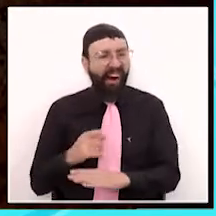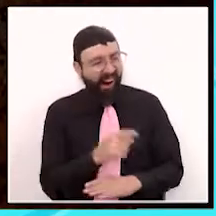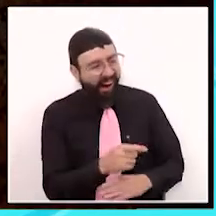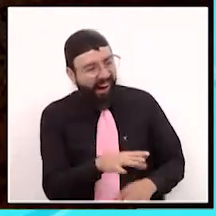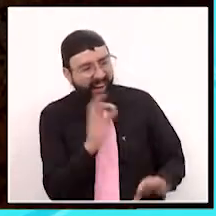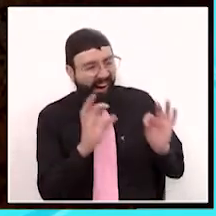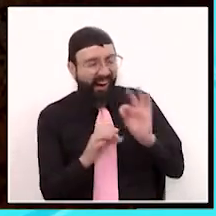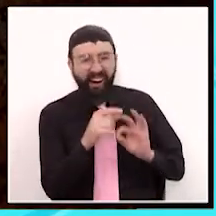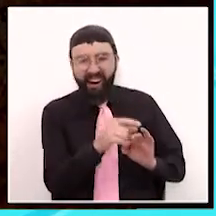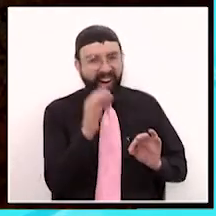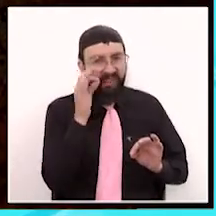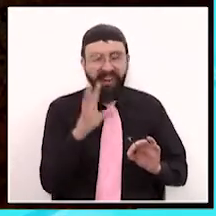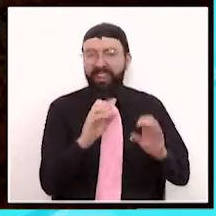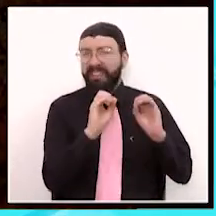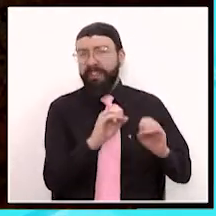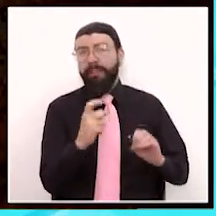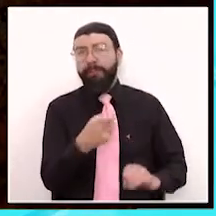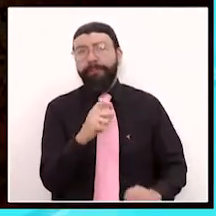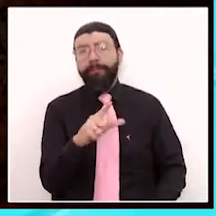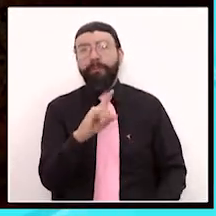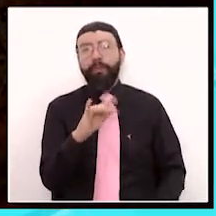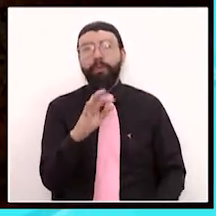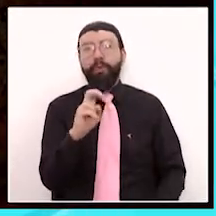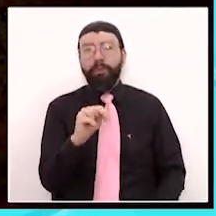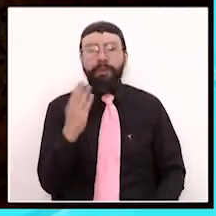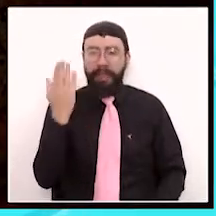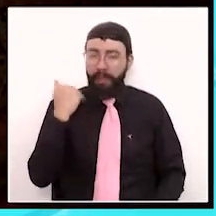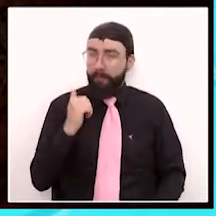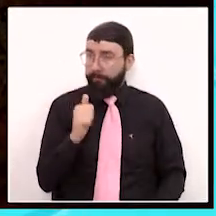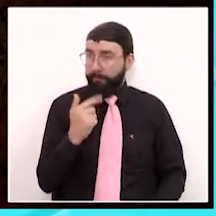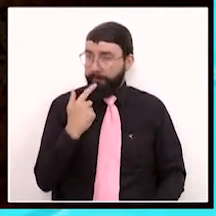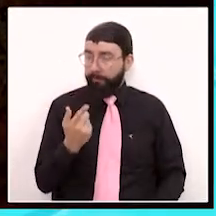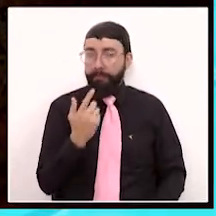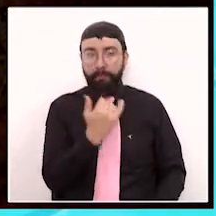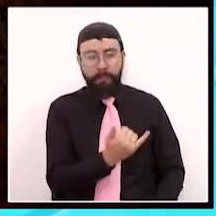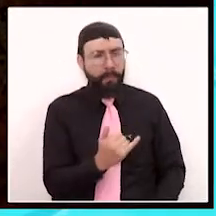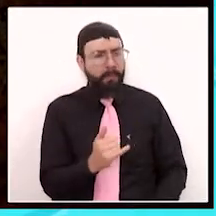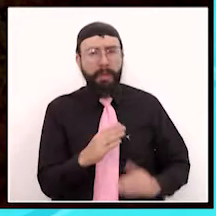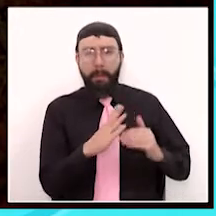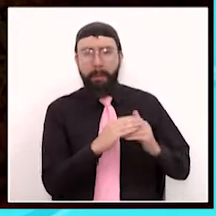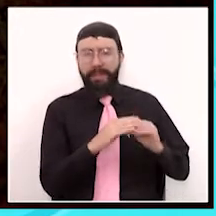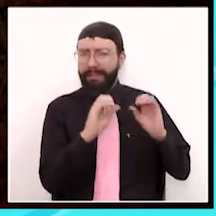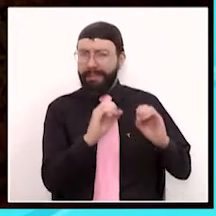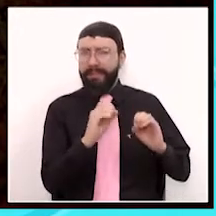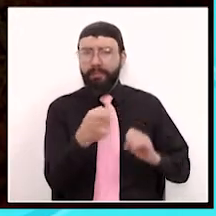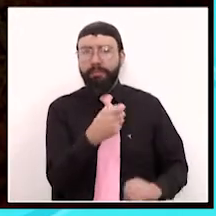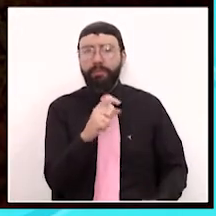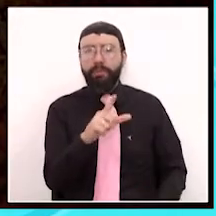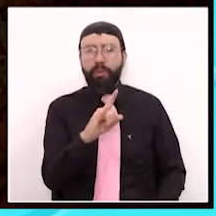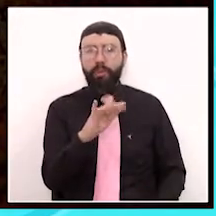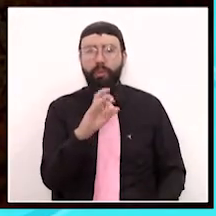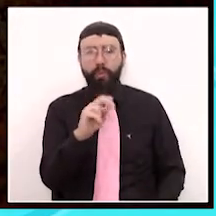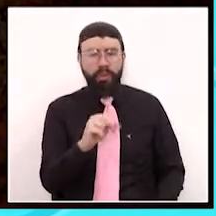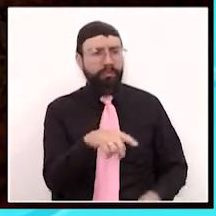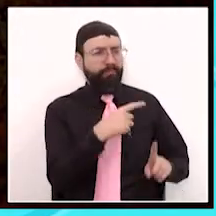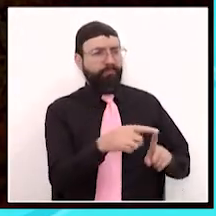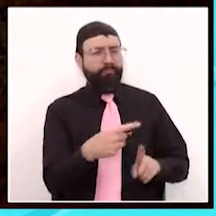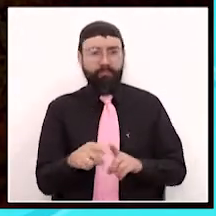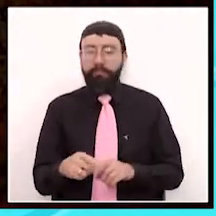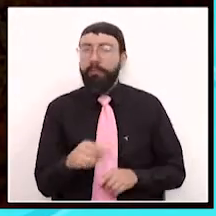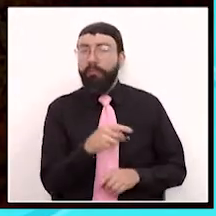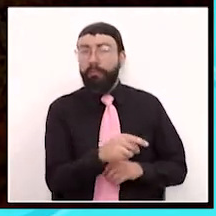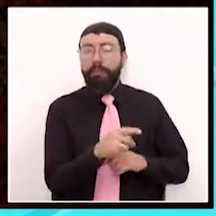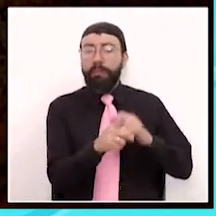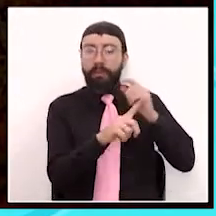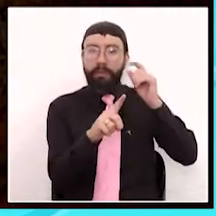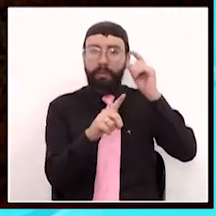opciones sin gluten. Como lo decían ahorita, los panes sin gluten, hay muchos, está el pan de trigo